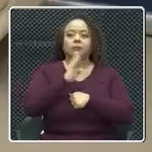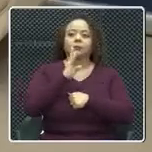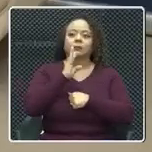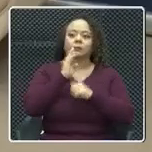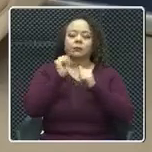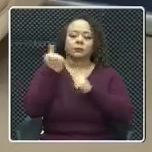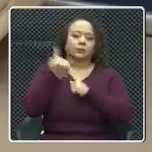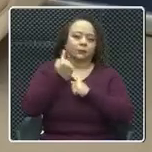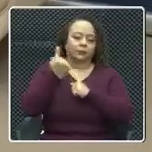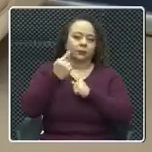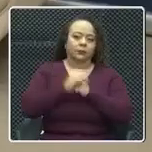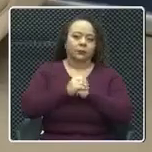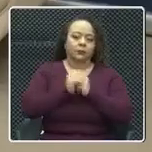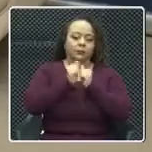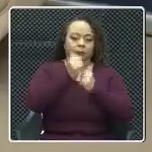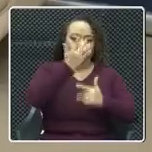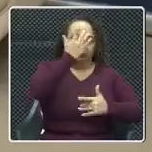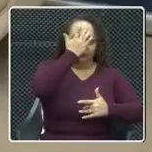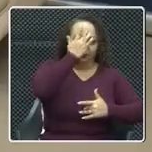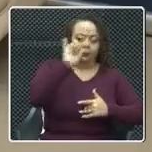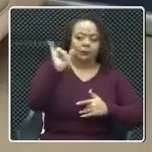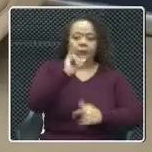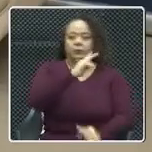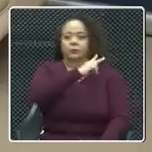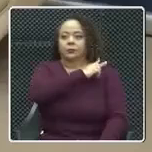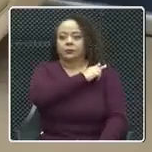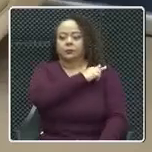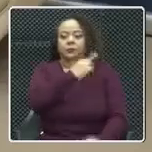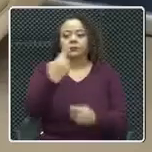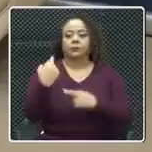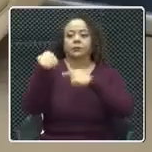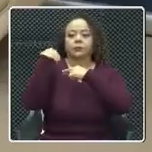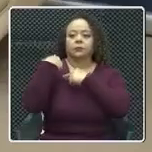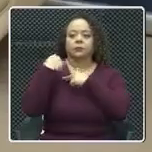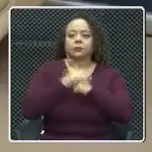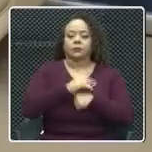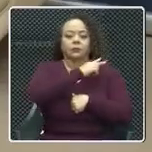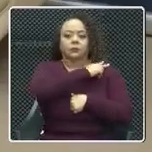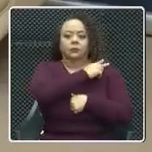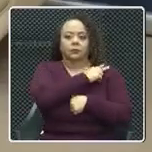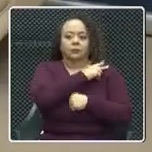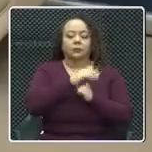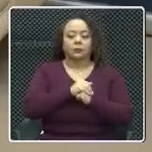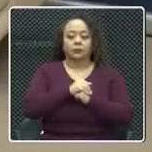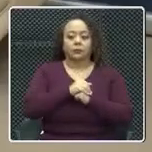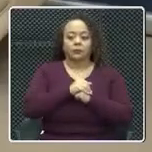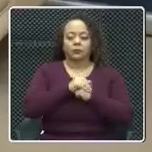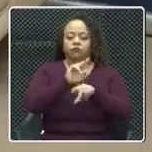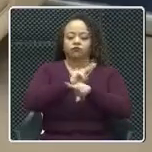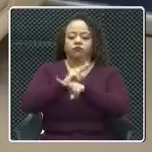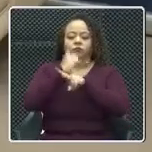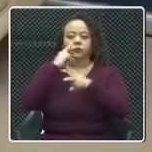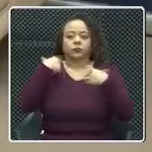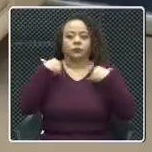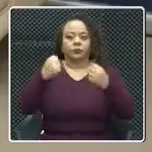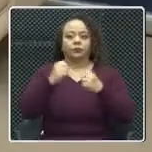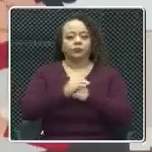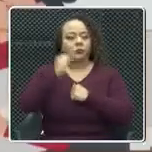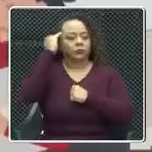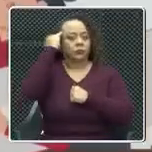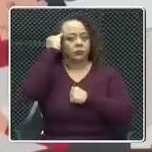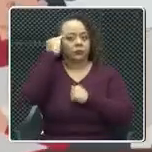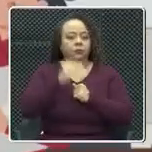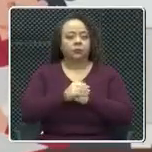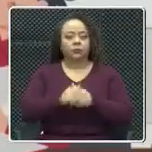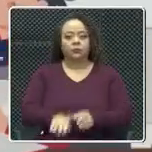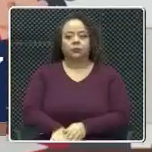conversamos constantemente, tanto con el paciente como con el patrono. Es responsabilidad del patrono velar por la salud mental,